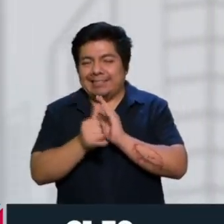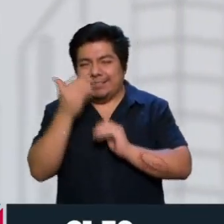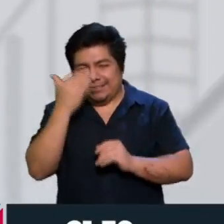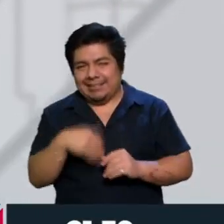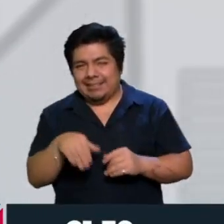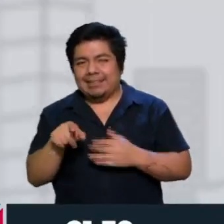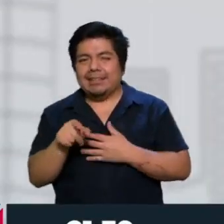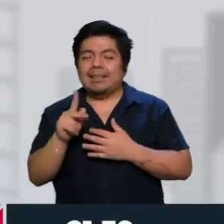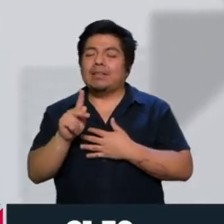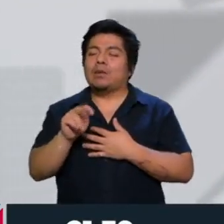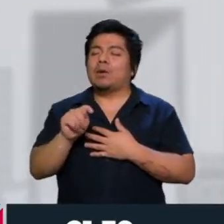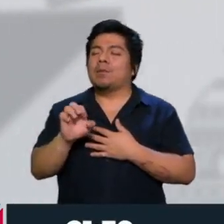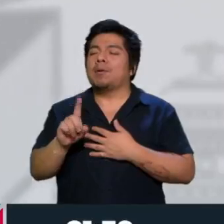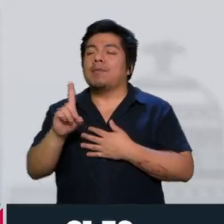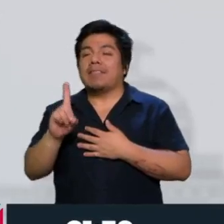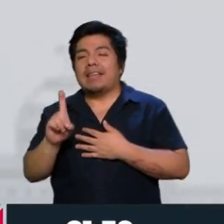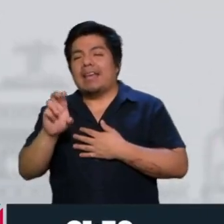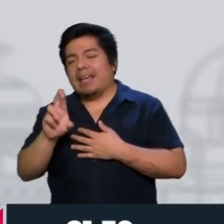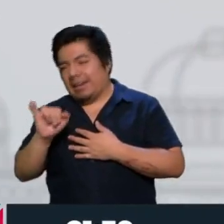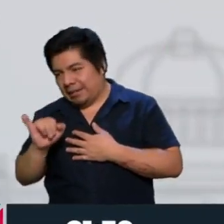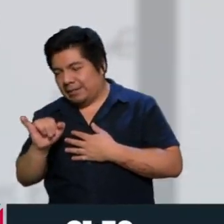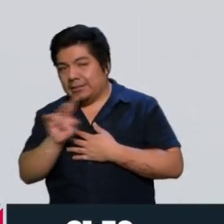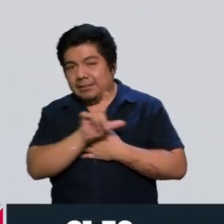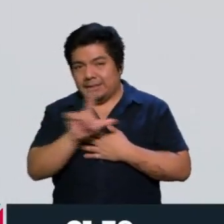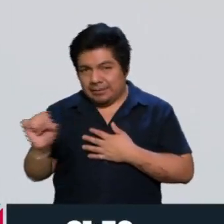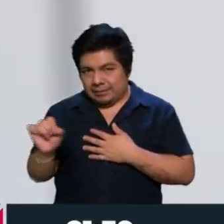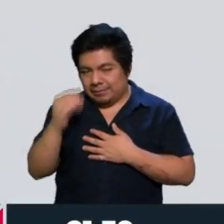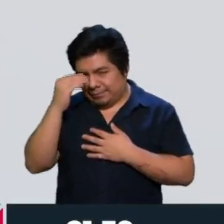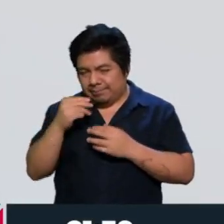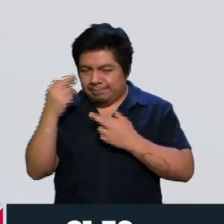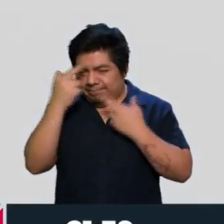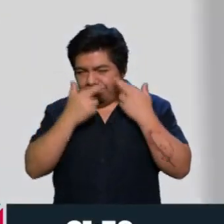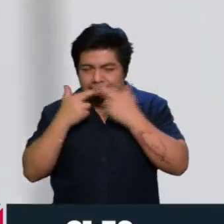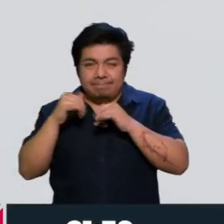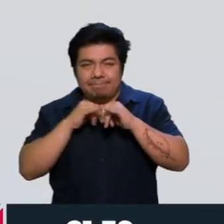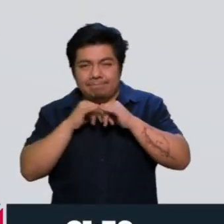en el canal de Tu Profe DRI. Ahí estamos de lunes a sábado haciendo análisis geopolíticos. Gracias.